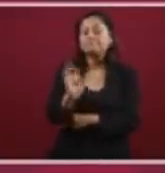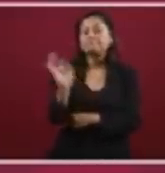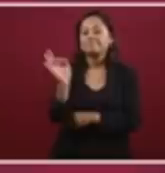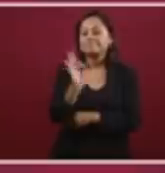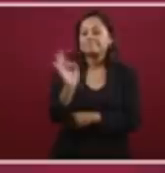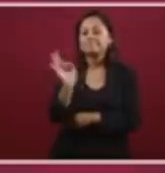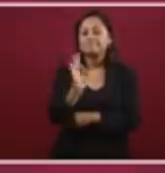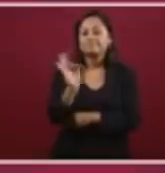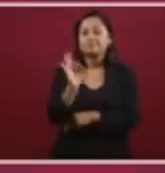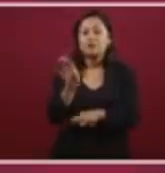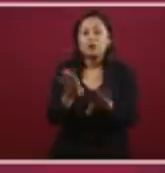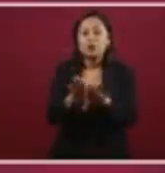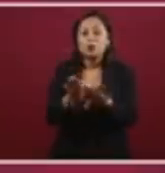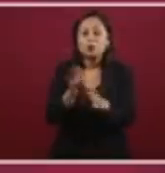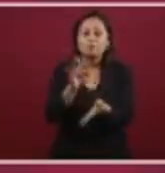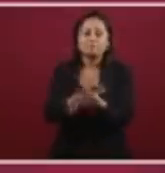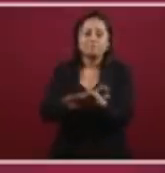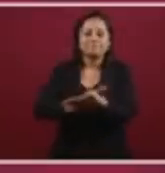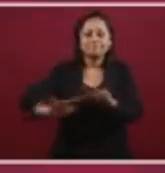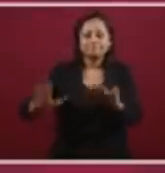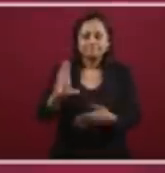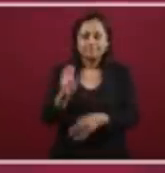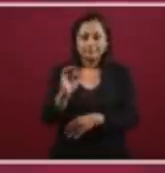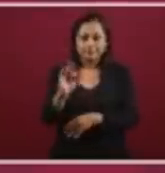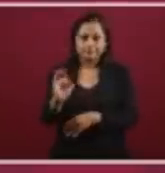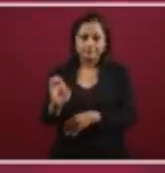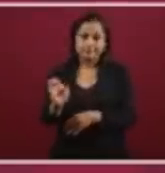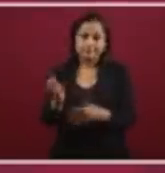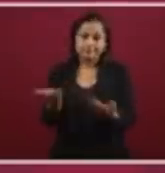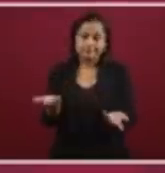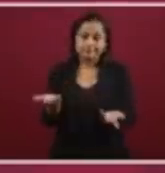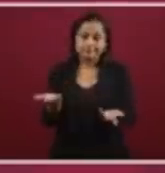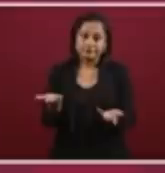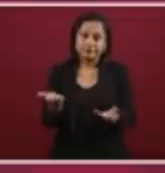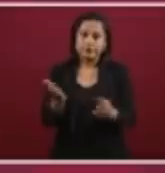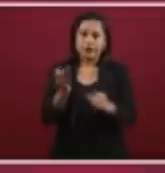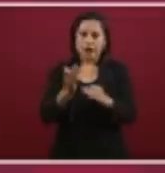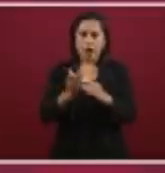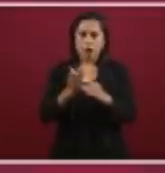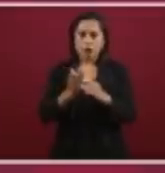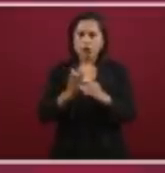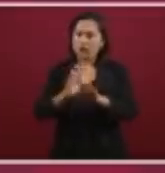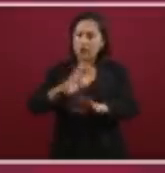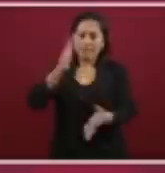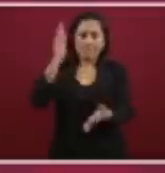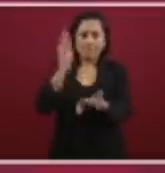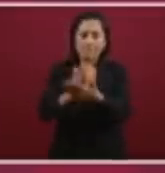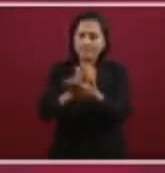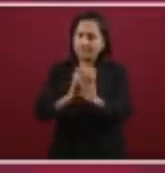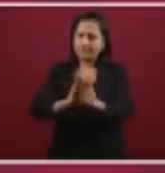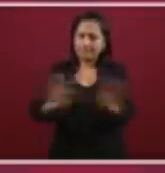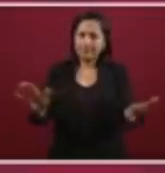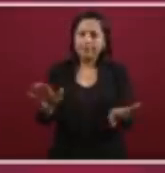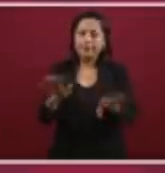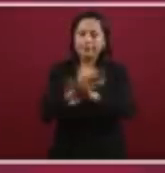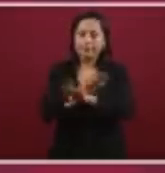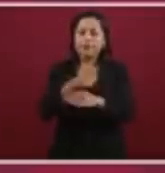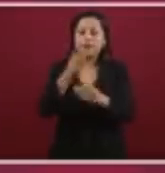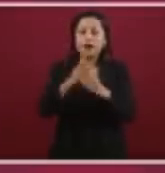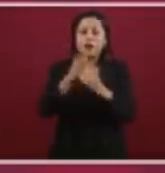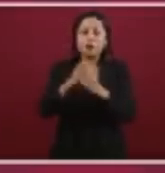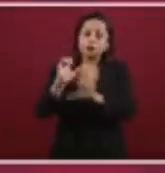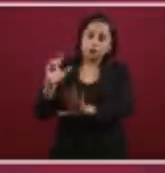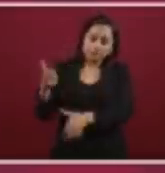a la comisión federal de lectura eso ya se detuvo y ahora estamos fortaleciendo invirtiendo